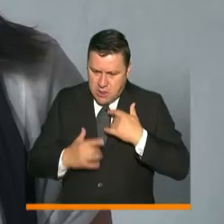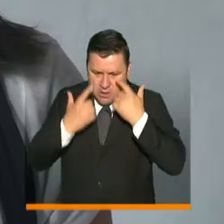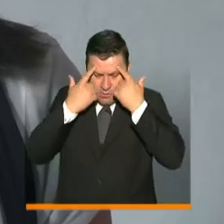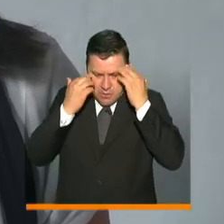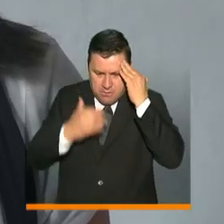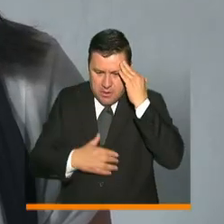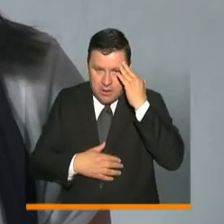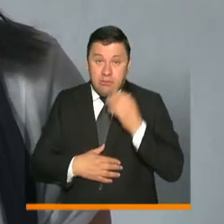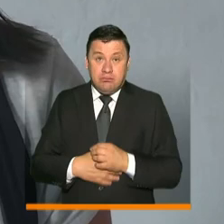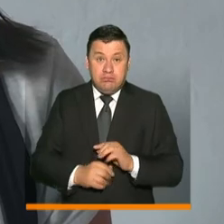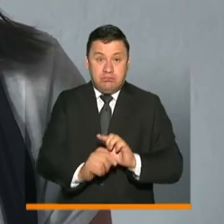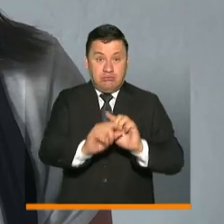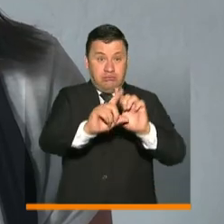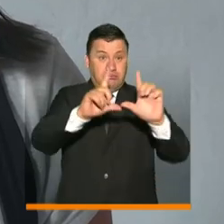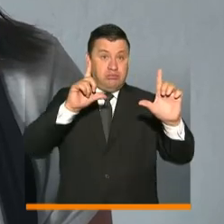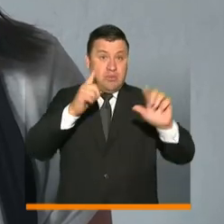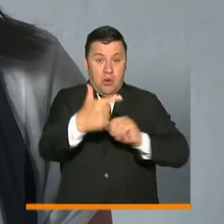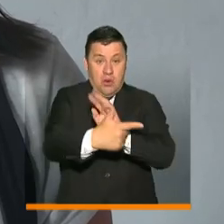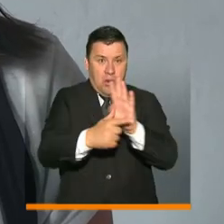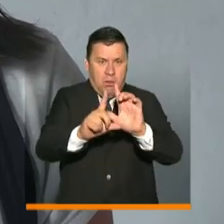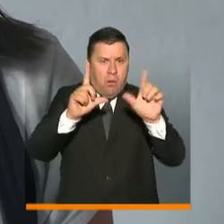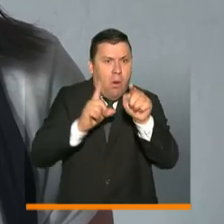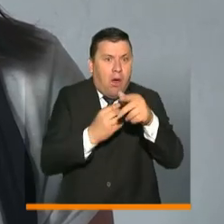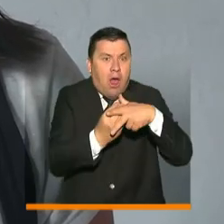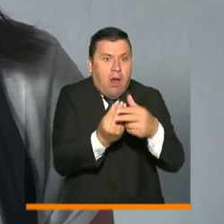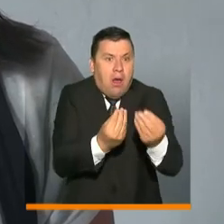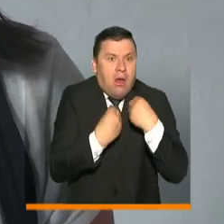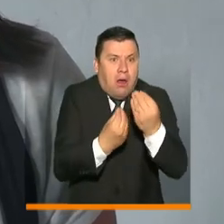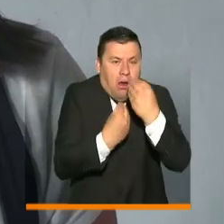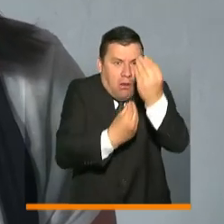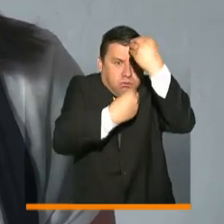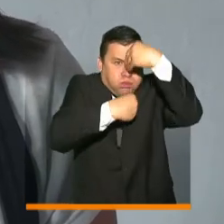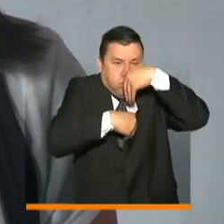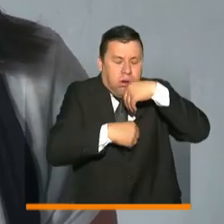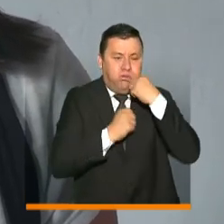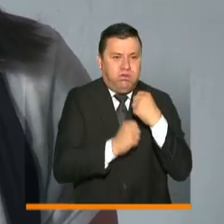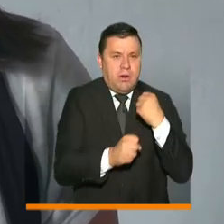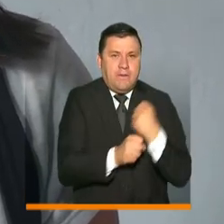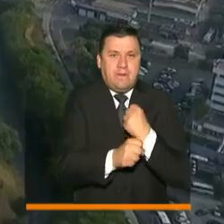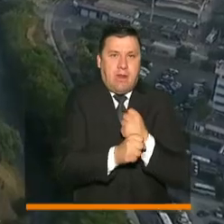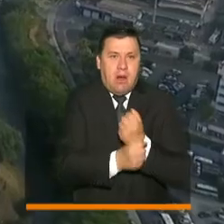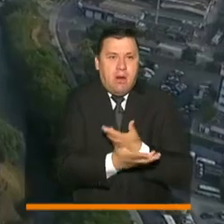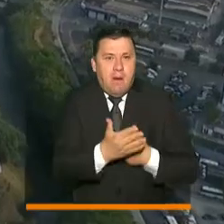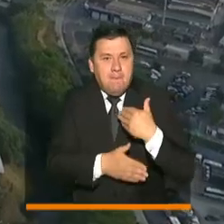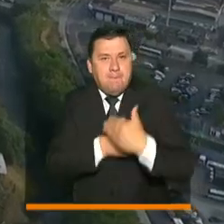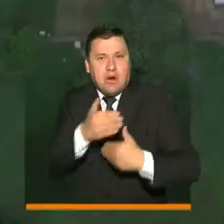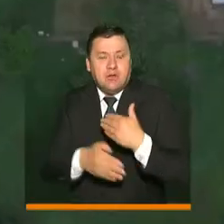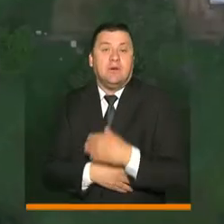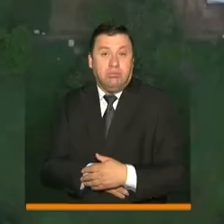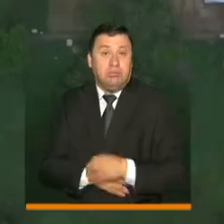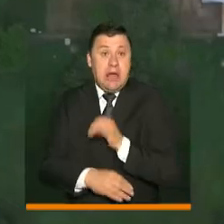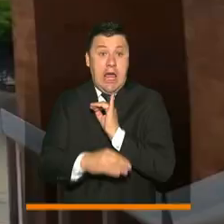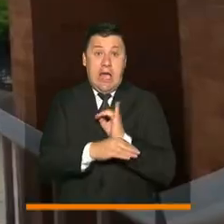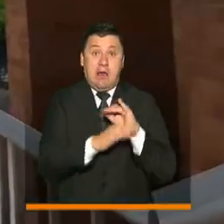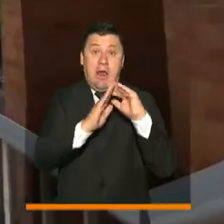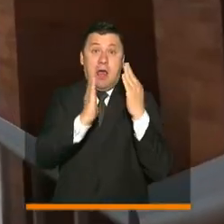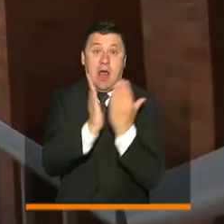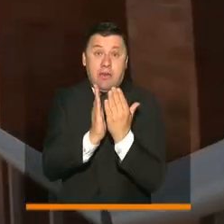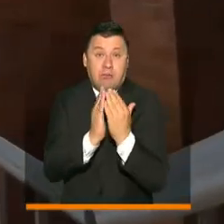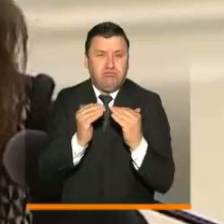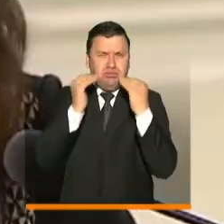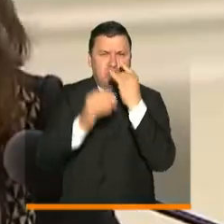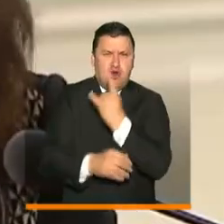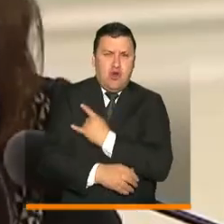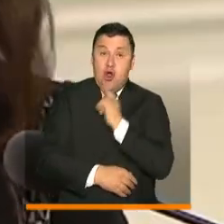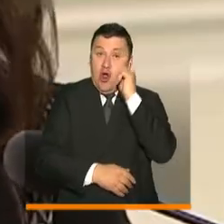En Aprender Digital encontraremos material que nos ayude a trabajar en estos procesos. Así, las instituciones de educación superior